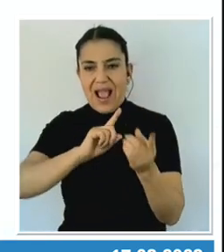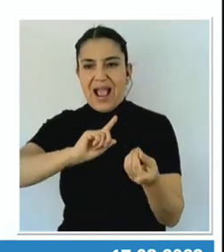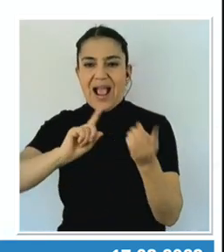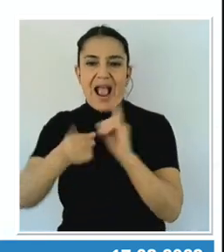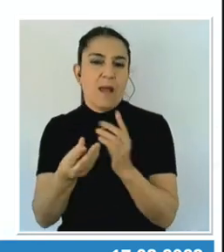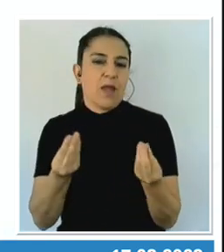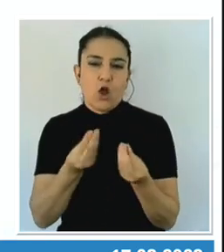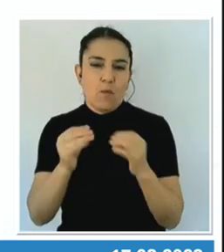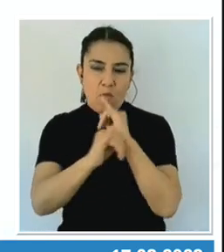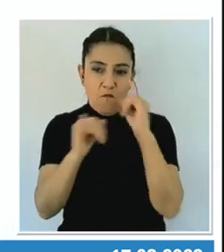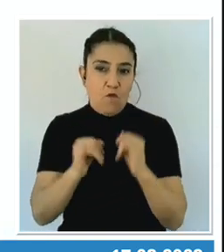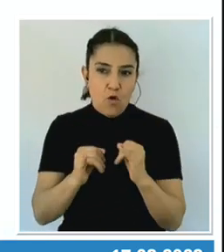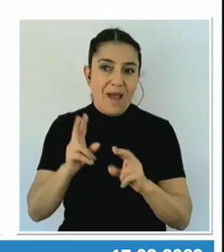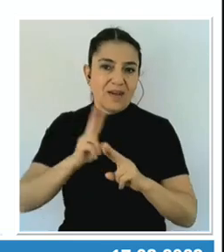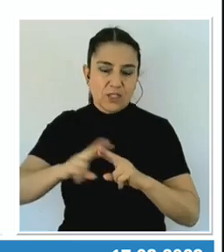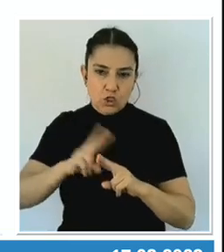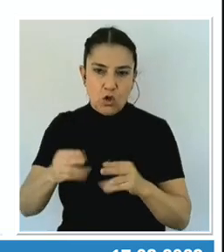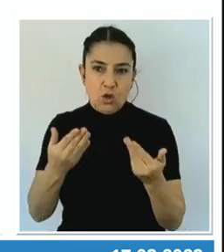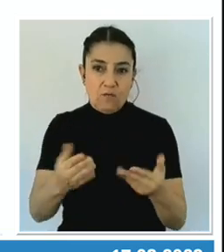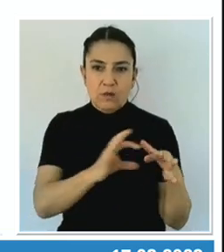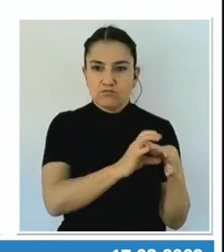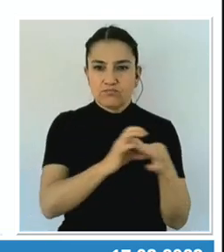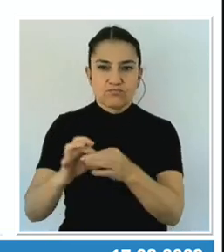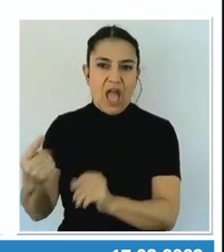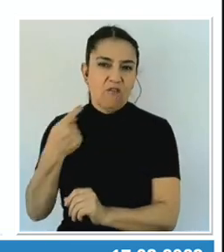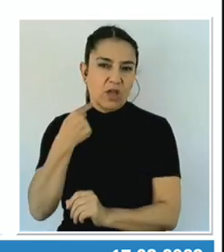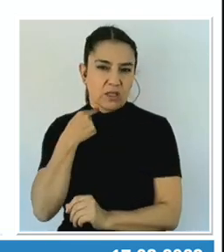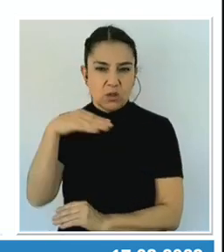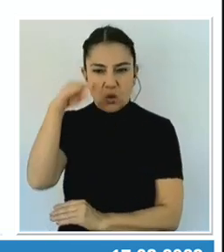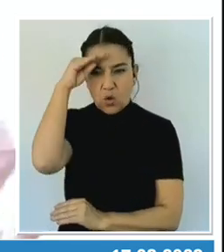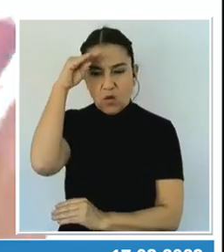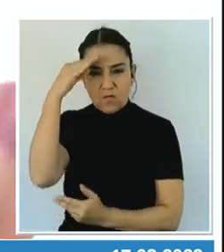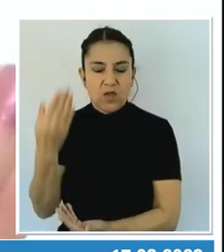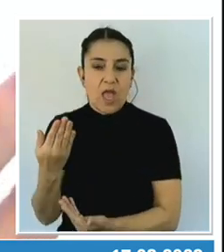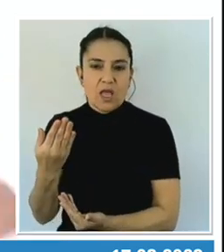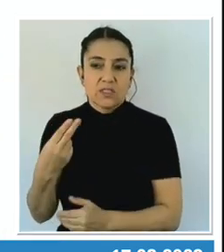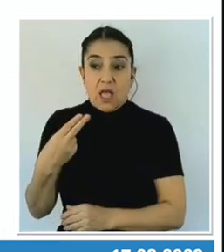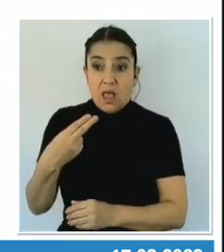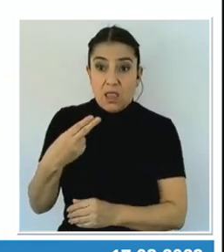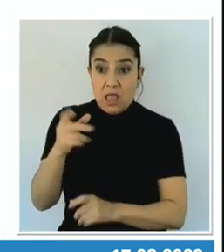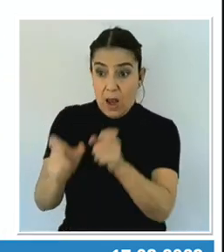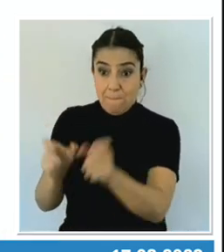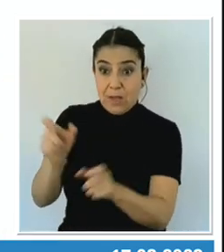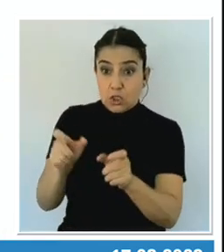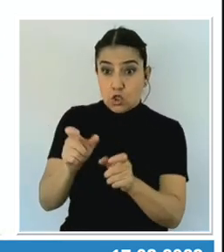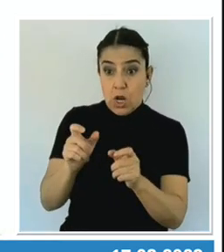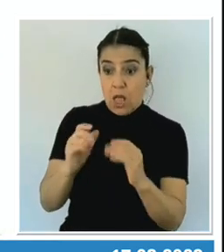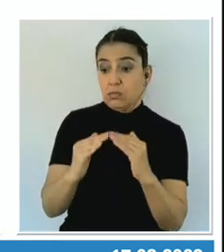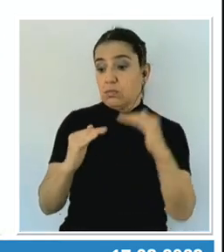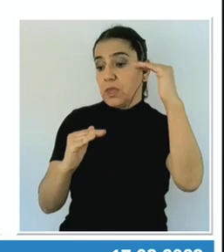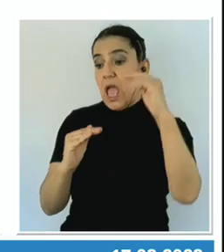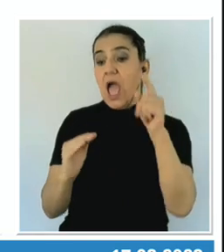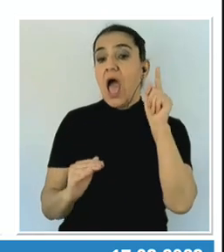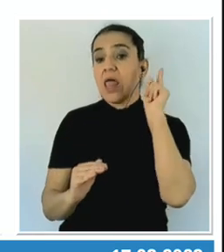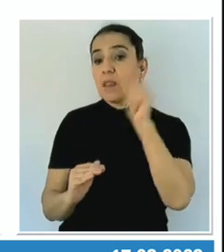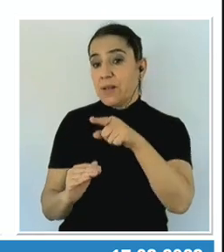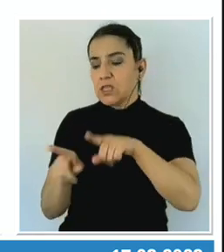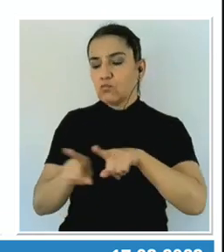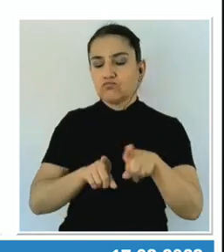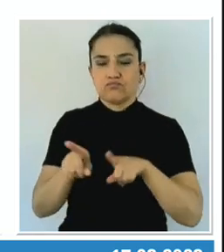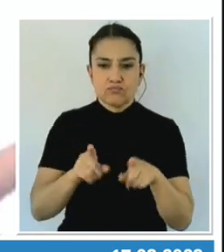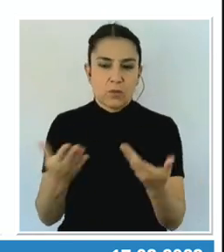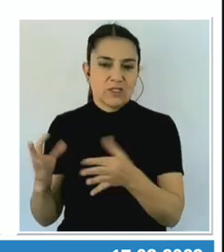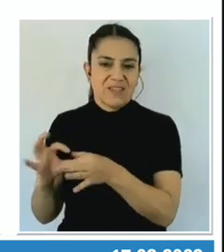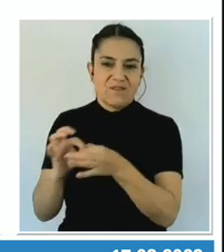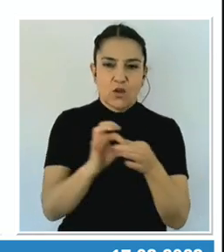algo, produciendo una afectación de la confianza de los administrados, y por eso también se vinculó con la buena fe,